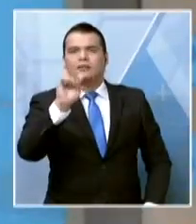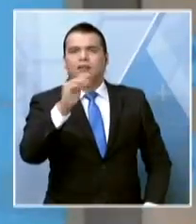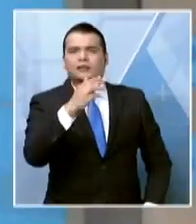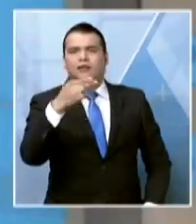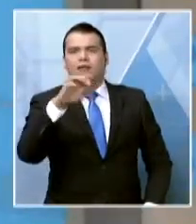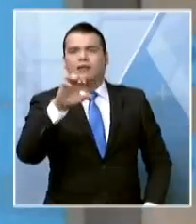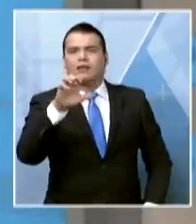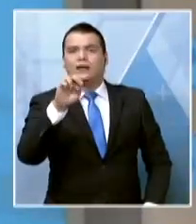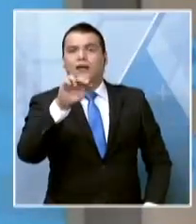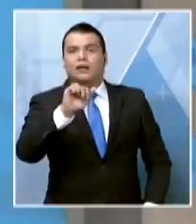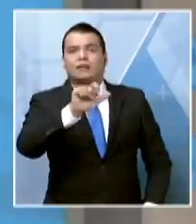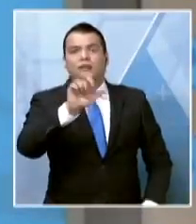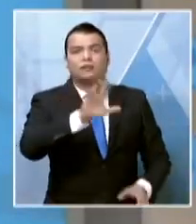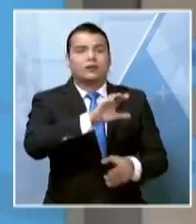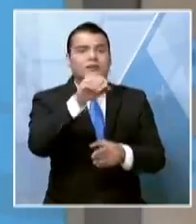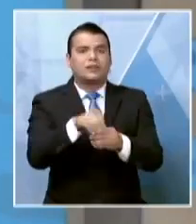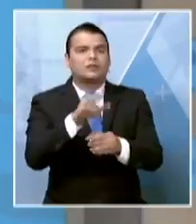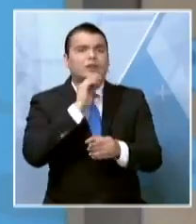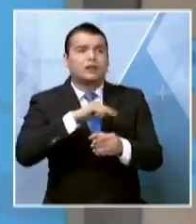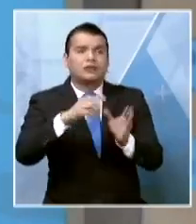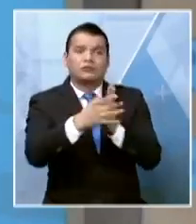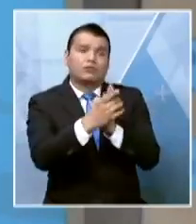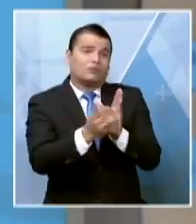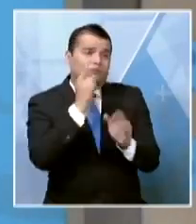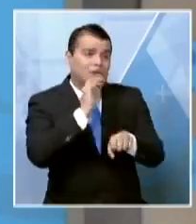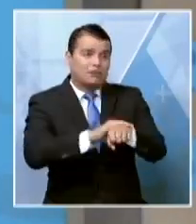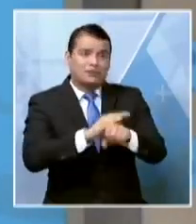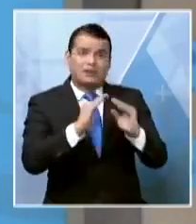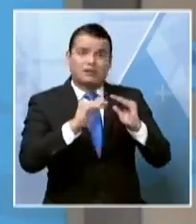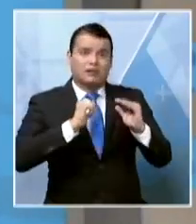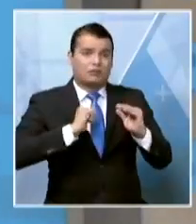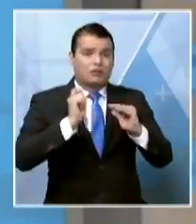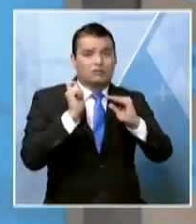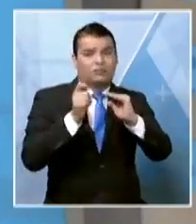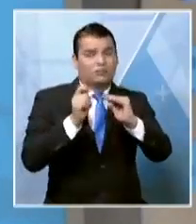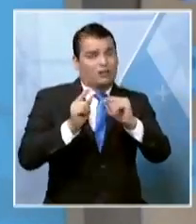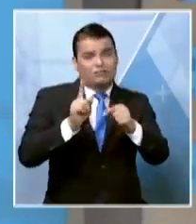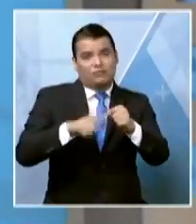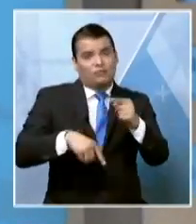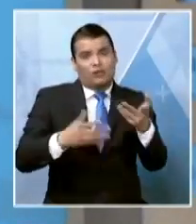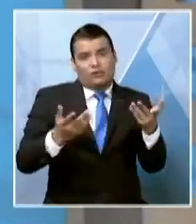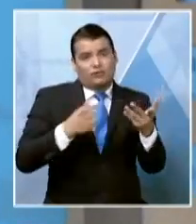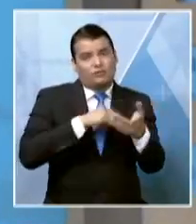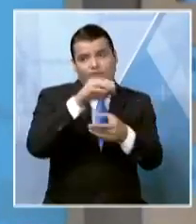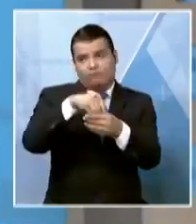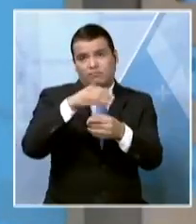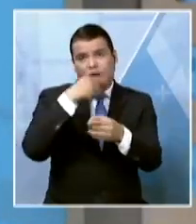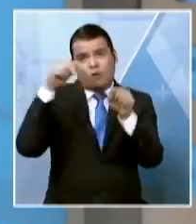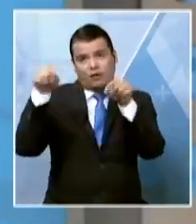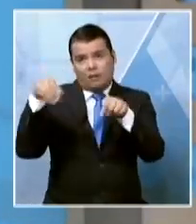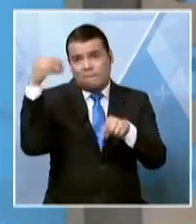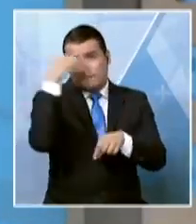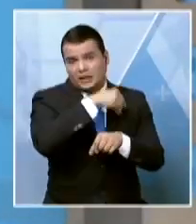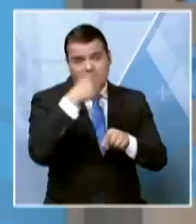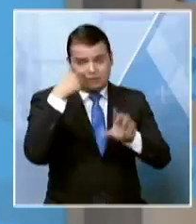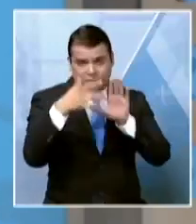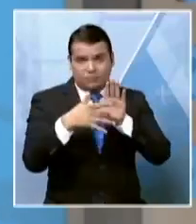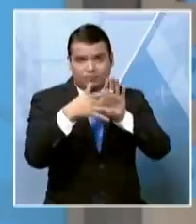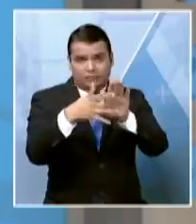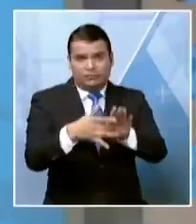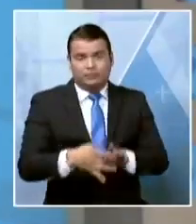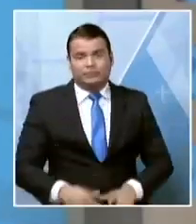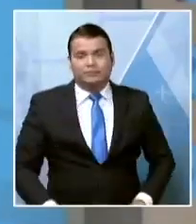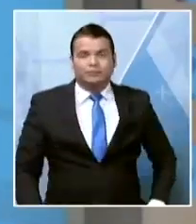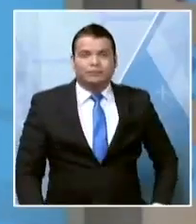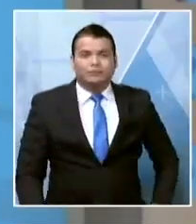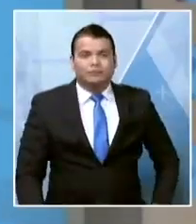personas que los ocupan dicen que no tienen a dónde ir ni cómo pagar un arrendo. Carlos Aponte, buenas tardes. Cuéntenos cuál es la situación a esta